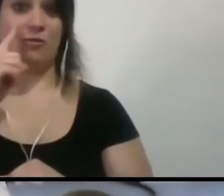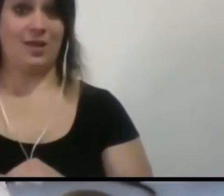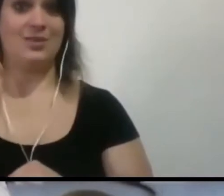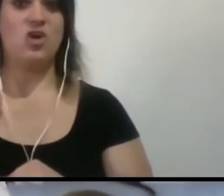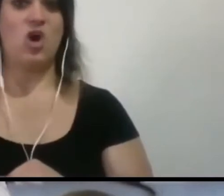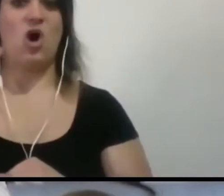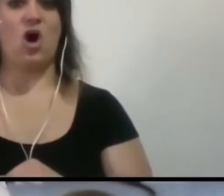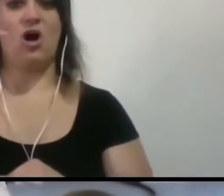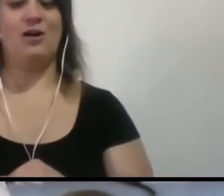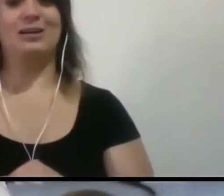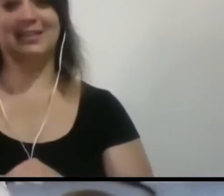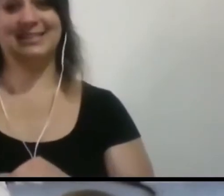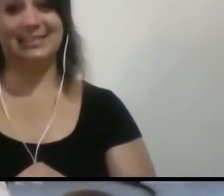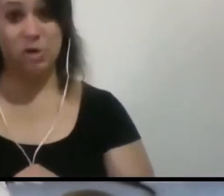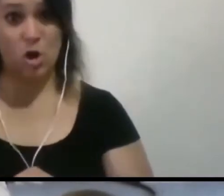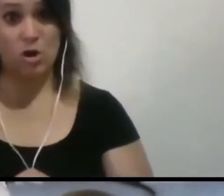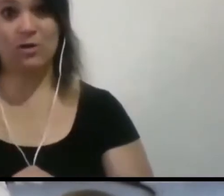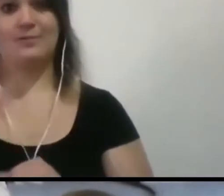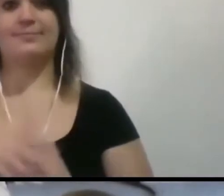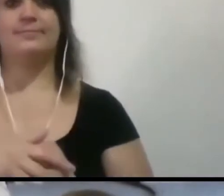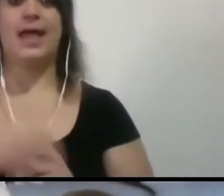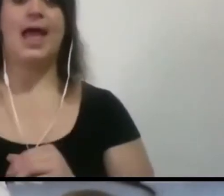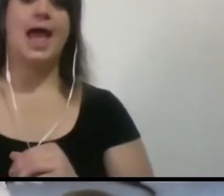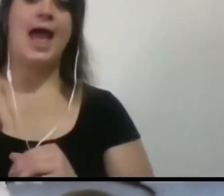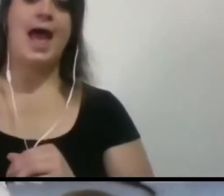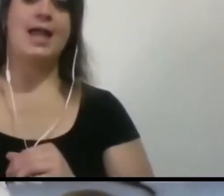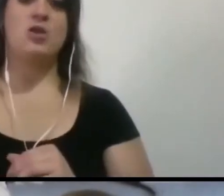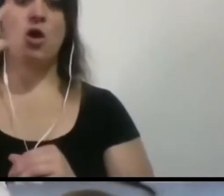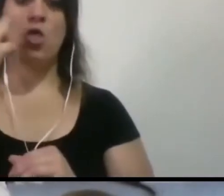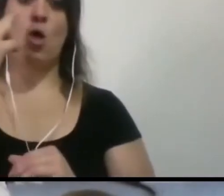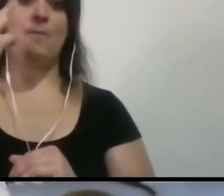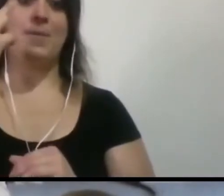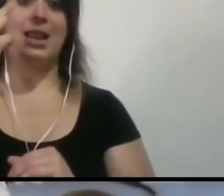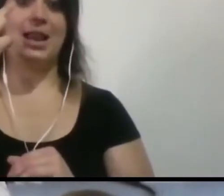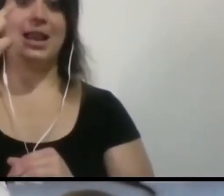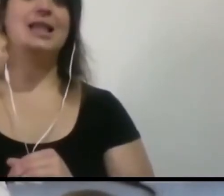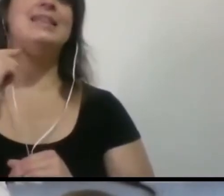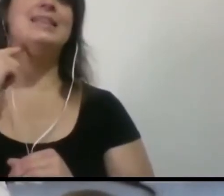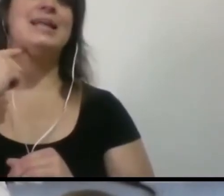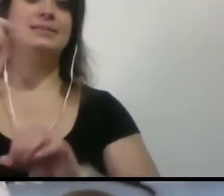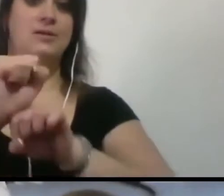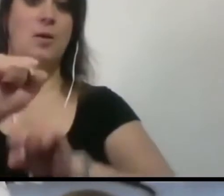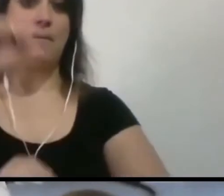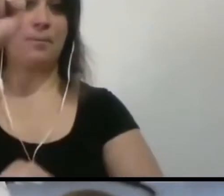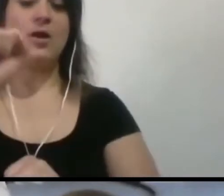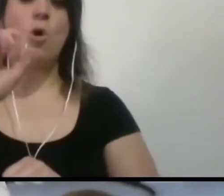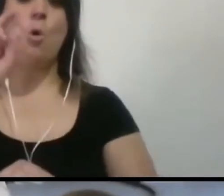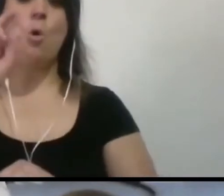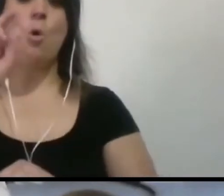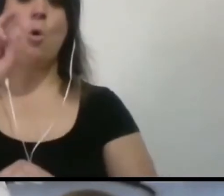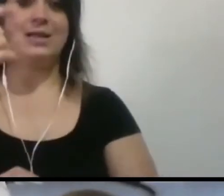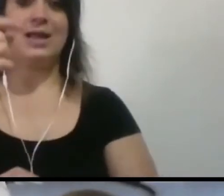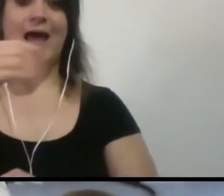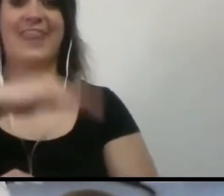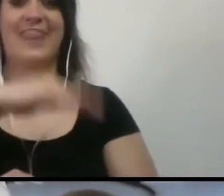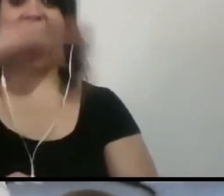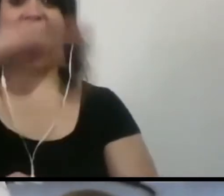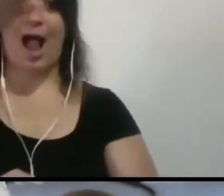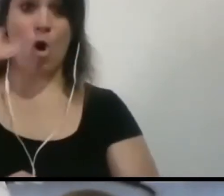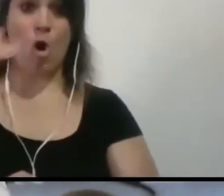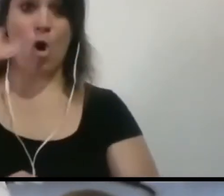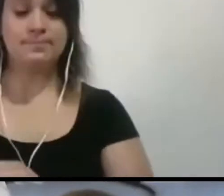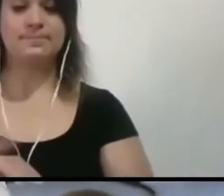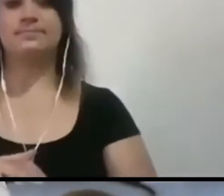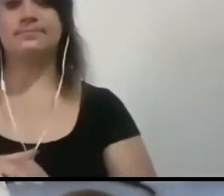en psicología, me egresé en el año 2013 de la Universidad de la Aconcagua y desde ahí